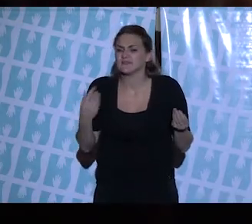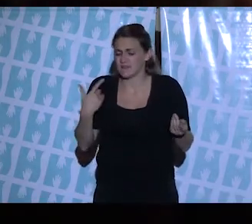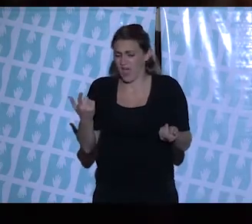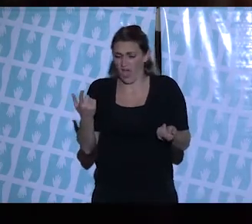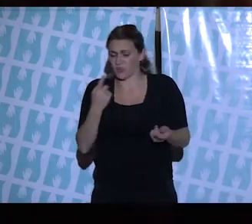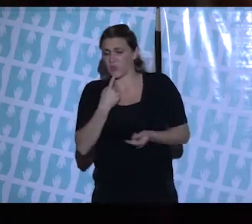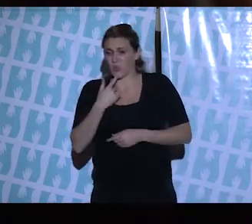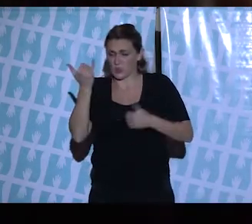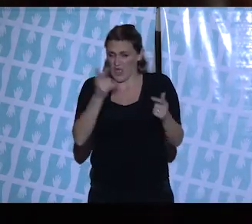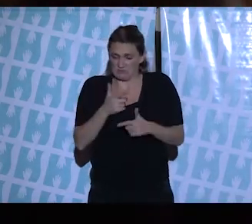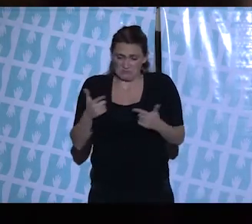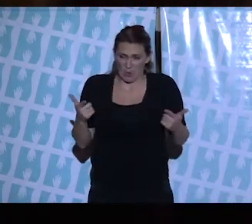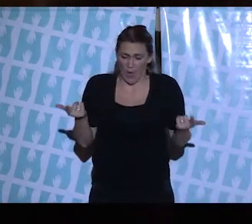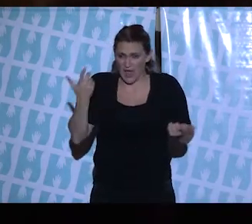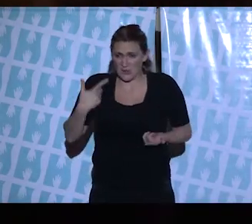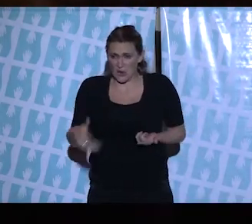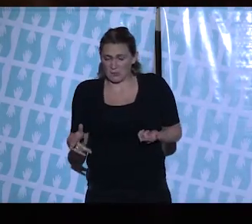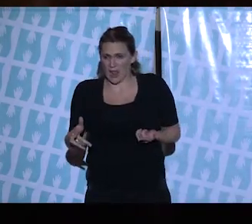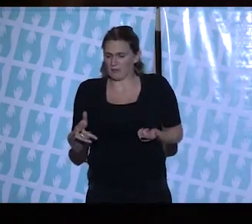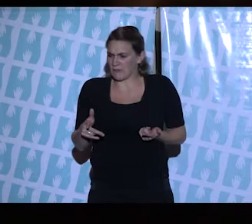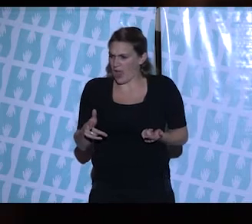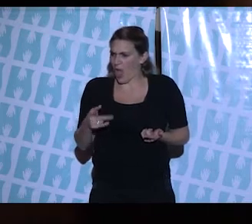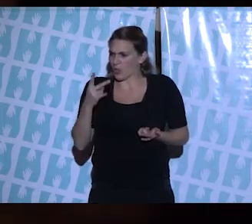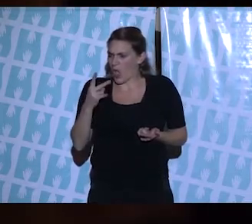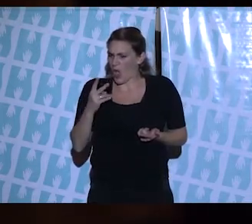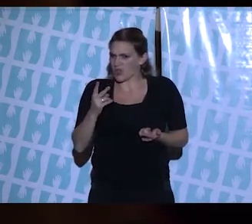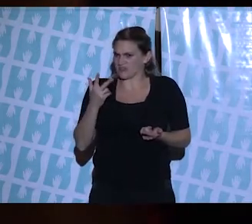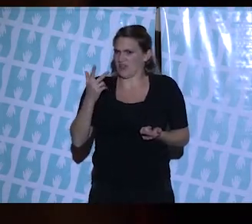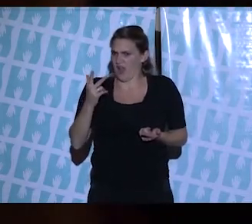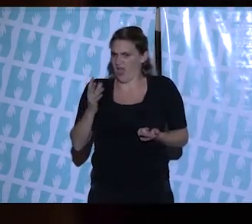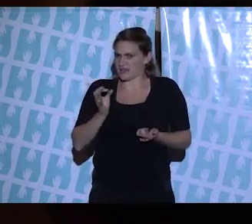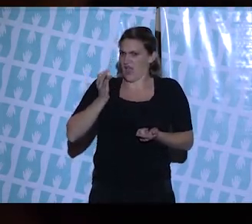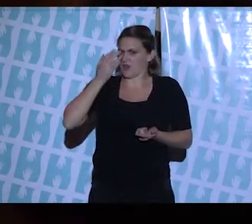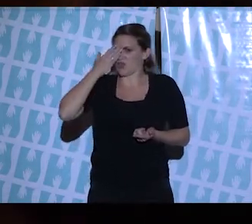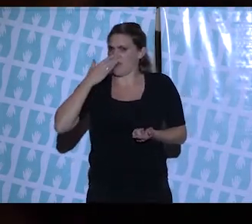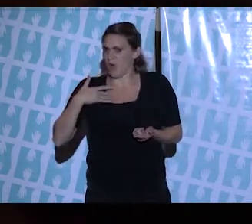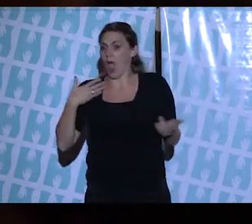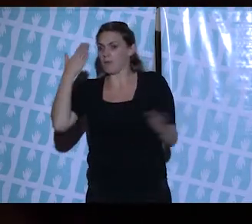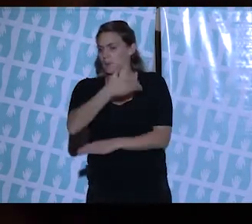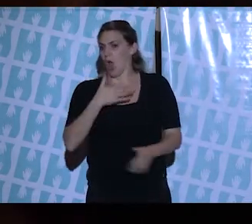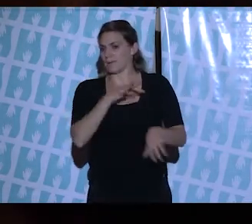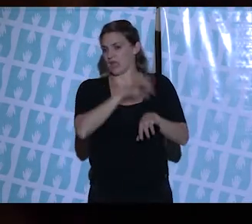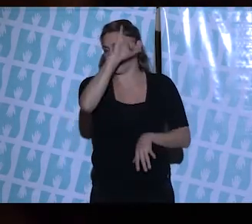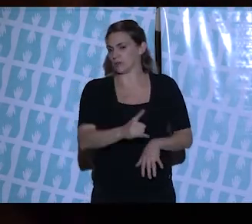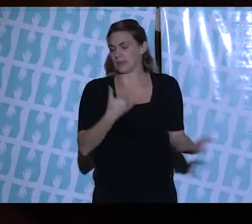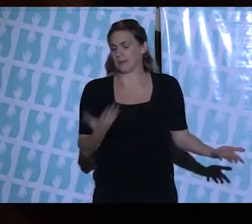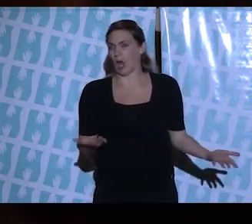3 años después de que hayan comenzado los primeros signos de alteración del movimiento.